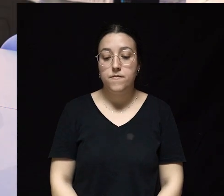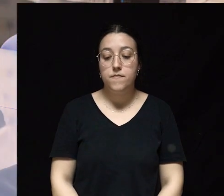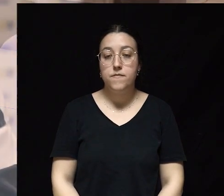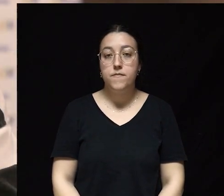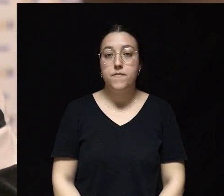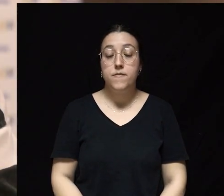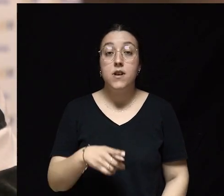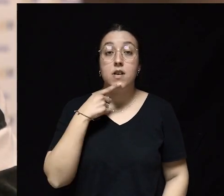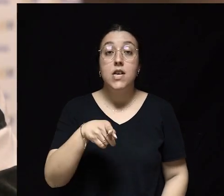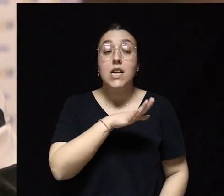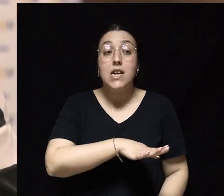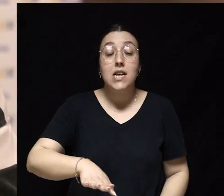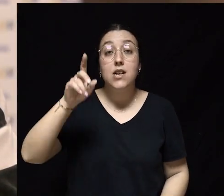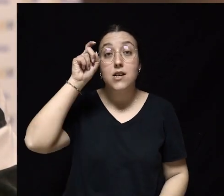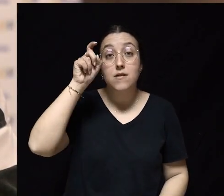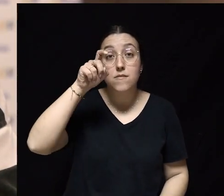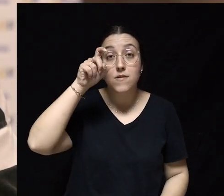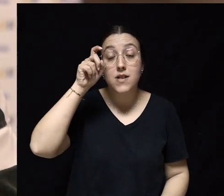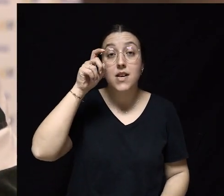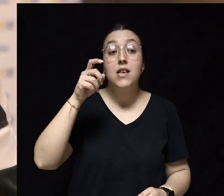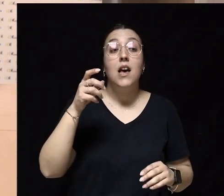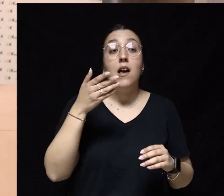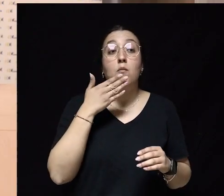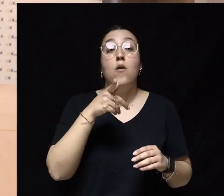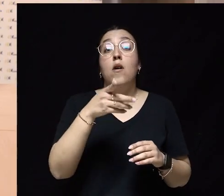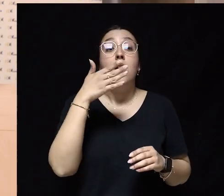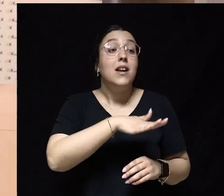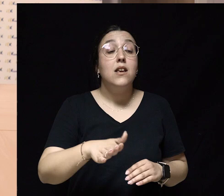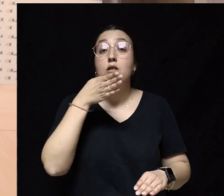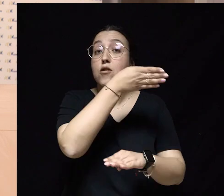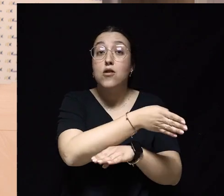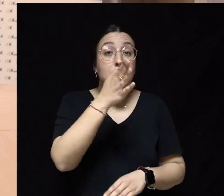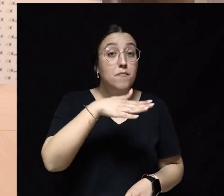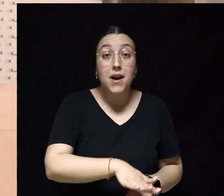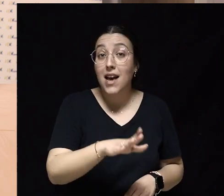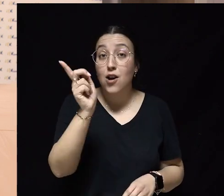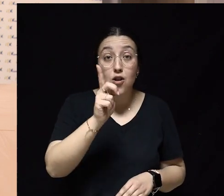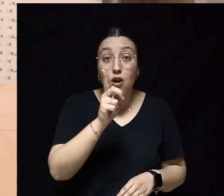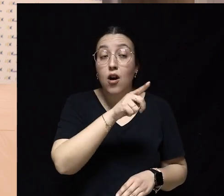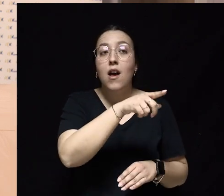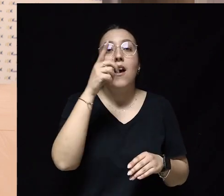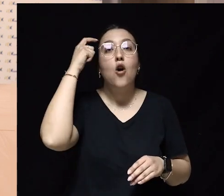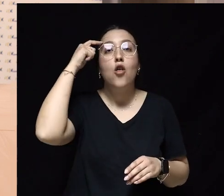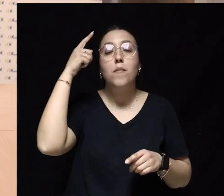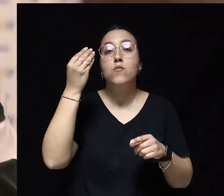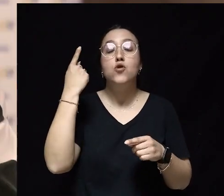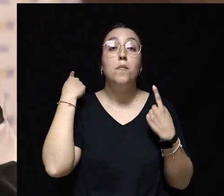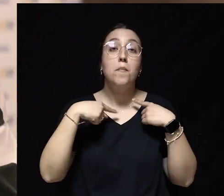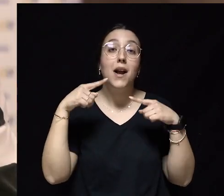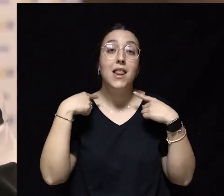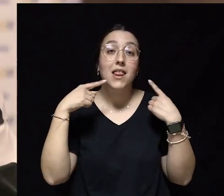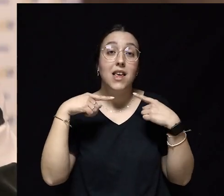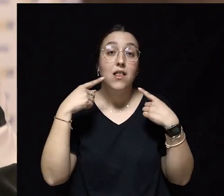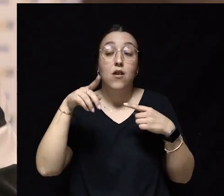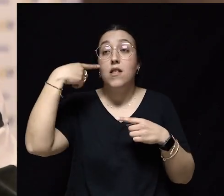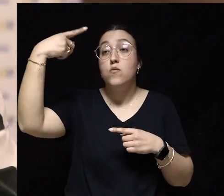aprendizaje. Porque todas las técnicas instrumentales, la mayoría se dan en educación infantil, entonces sin